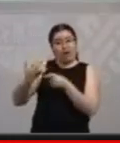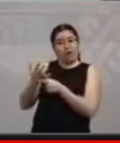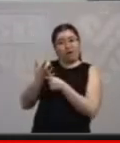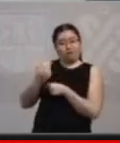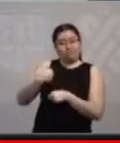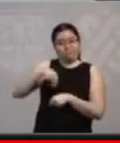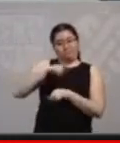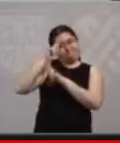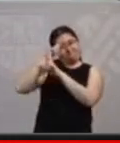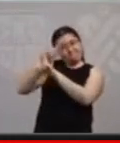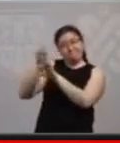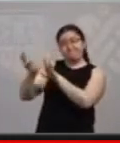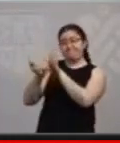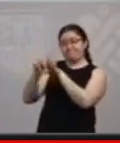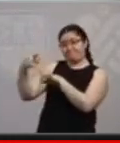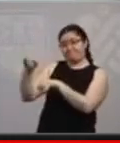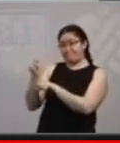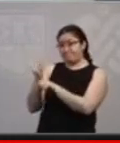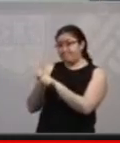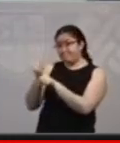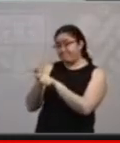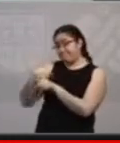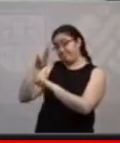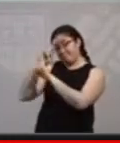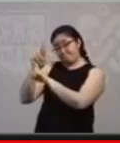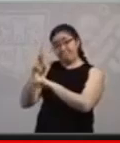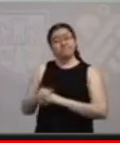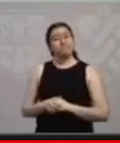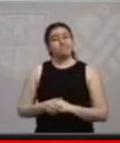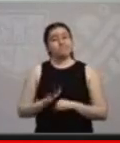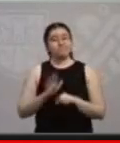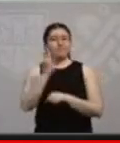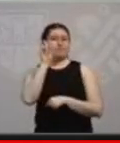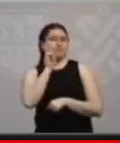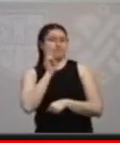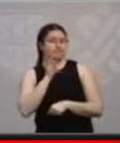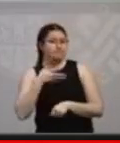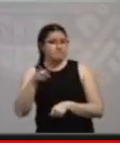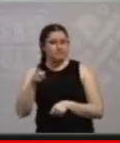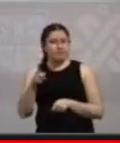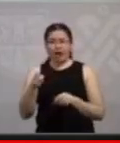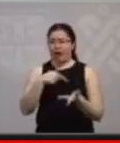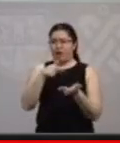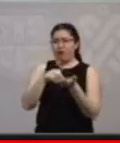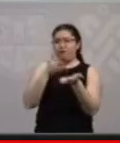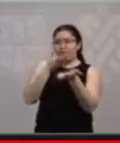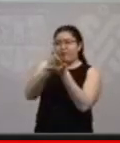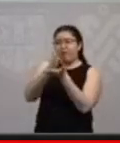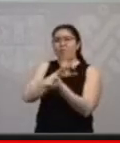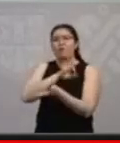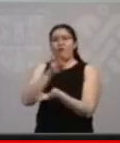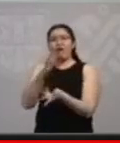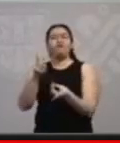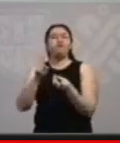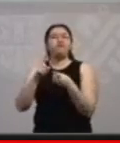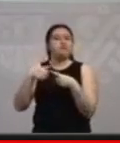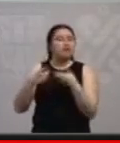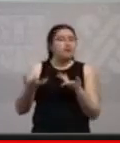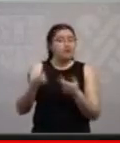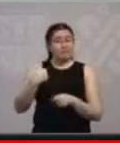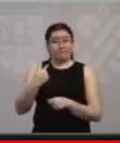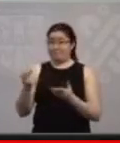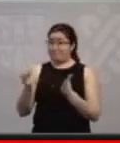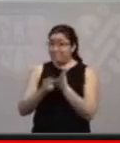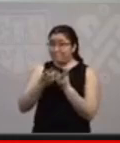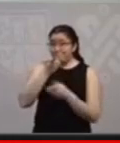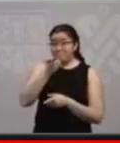muy respetuosos de cómo se realizan las carpetas de investigación, las pruebas que tienen, a quién llegan estas pruebas. Yo, repito, leí